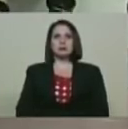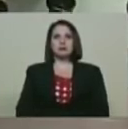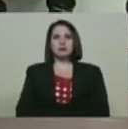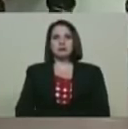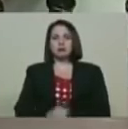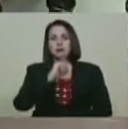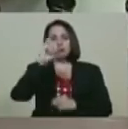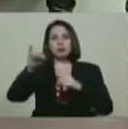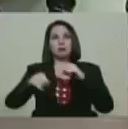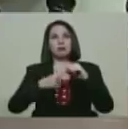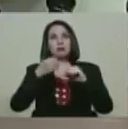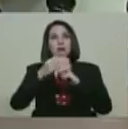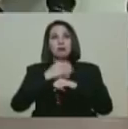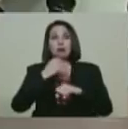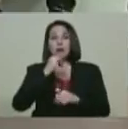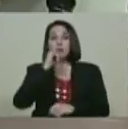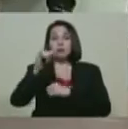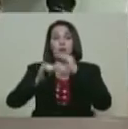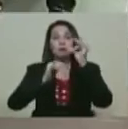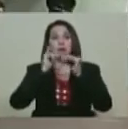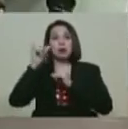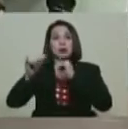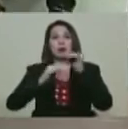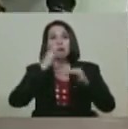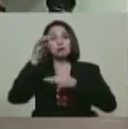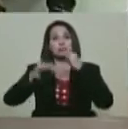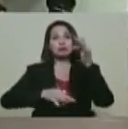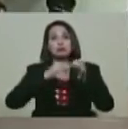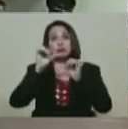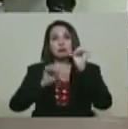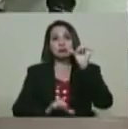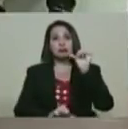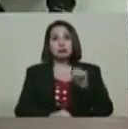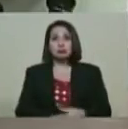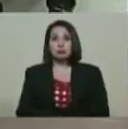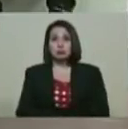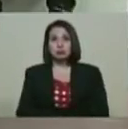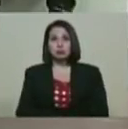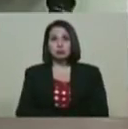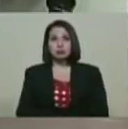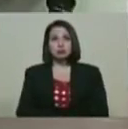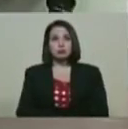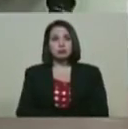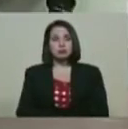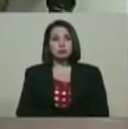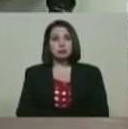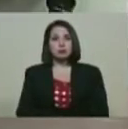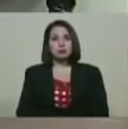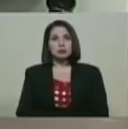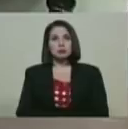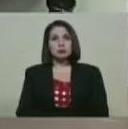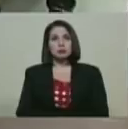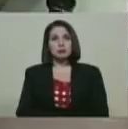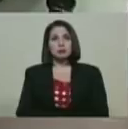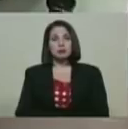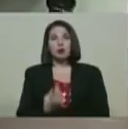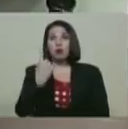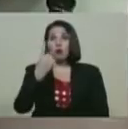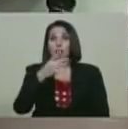Rodríguez, Tarek, Wilmar, compañero, ministro. Esto no se puede quedar solo en una